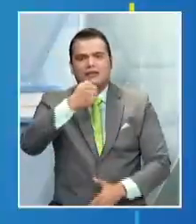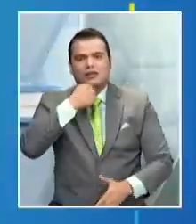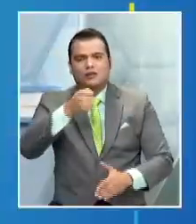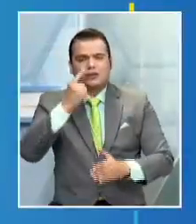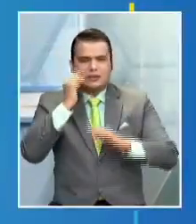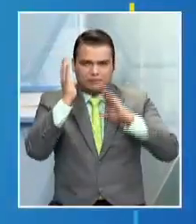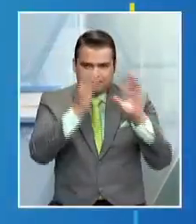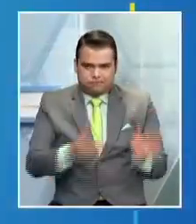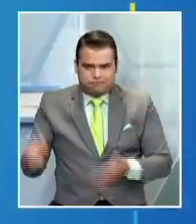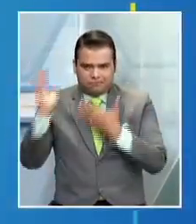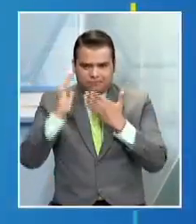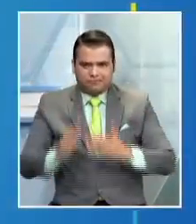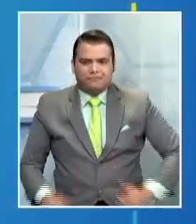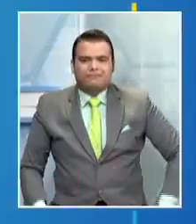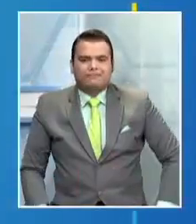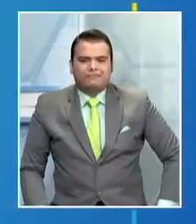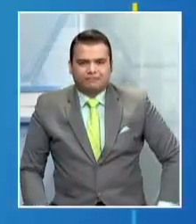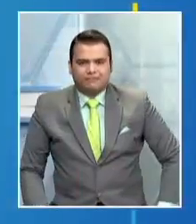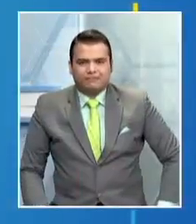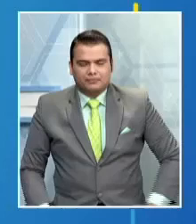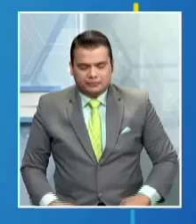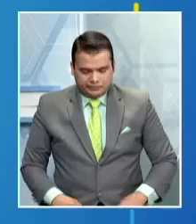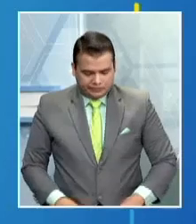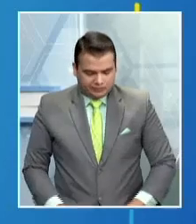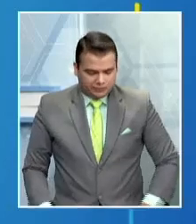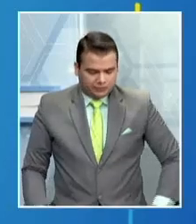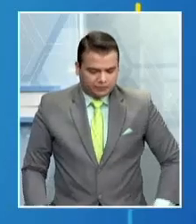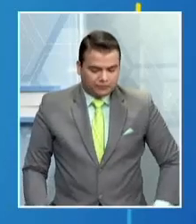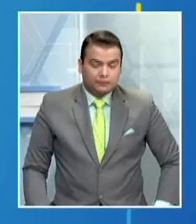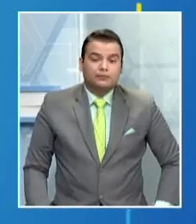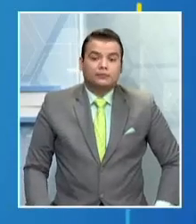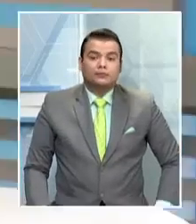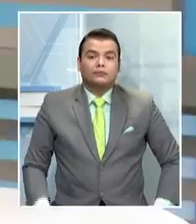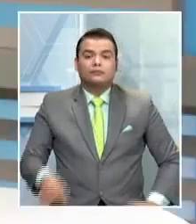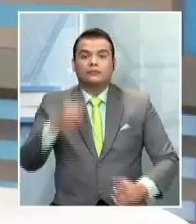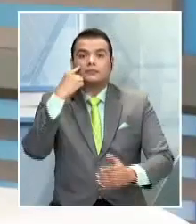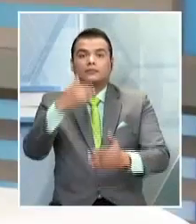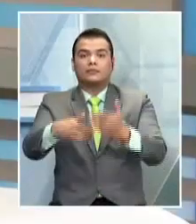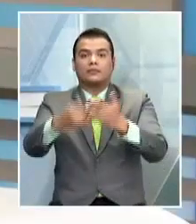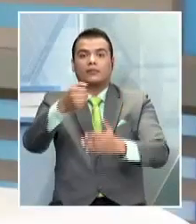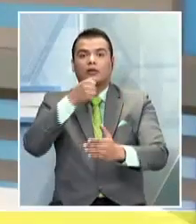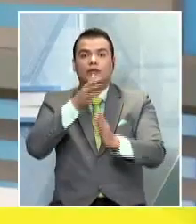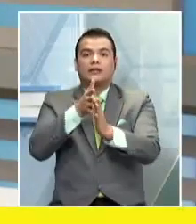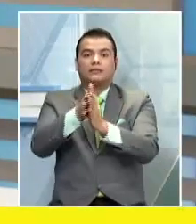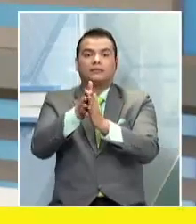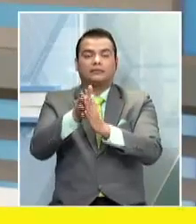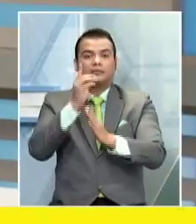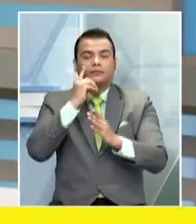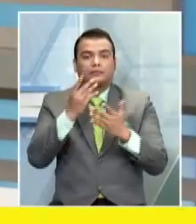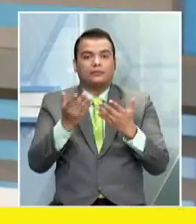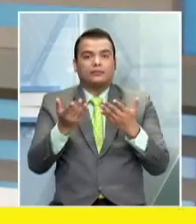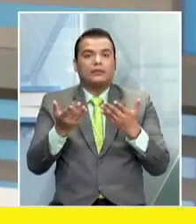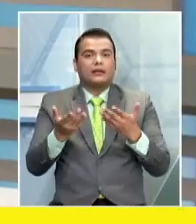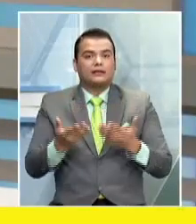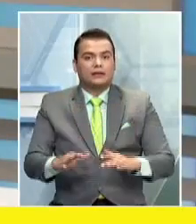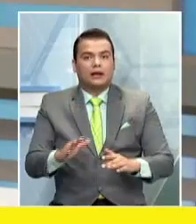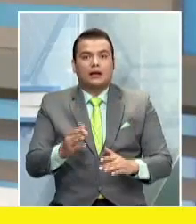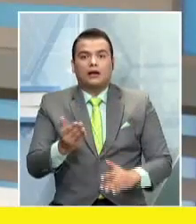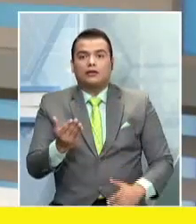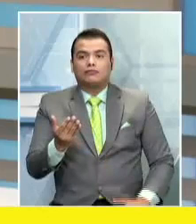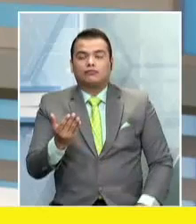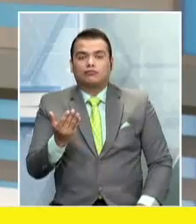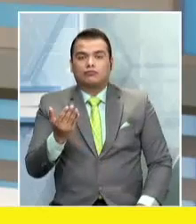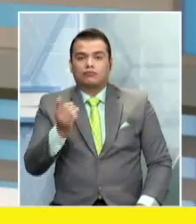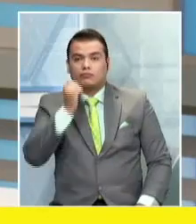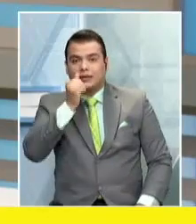90 minutos, el mejor noticiero regional de Colombia. Vamos con nuestras noticias. Mucha atención, que este 23 de